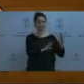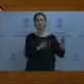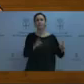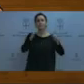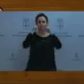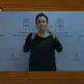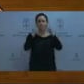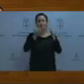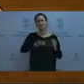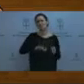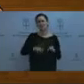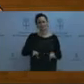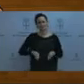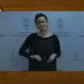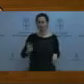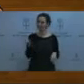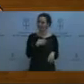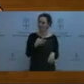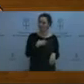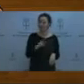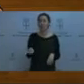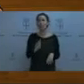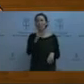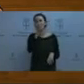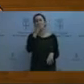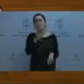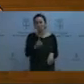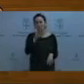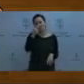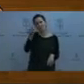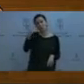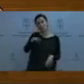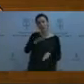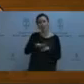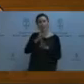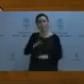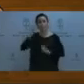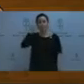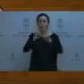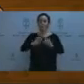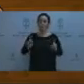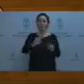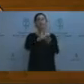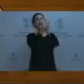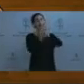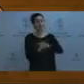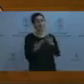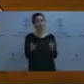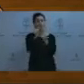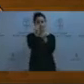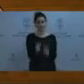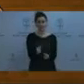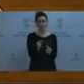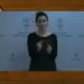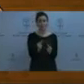que algunos no pueden asumir y no precisamente por dejadez o desinterés. Nuestro presupuesto autonómico para el ejercicio